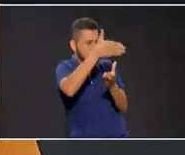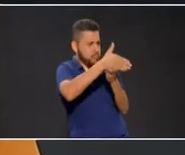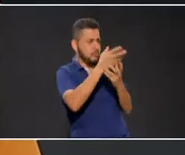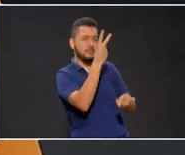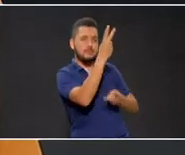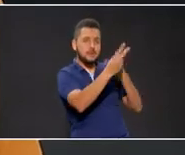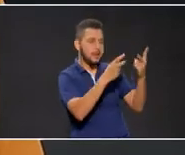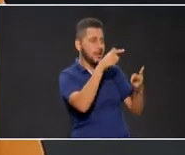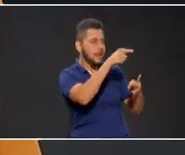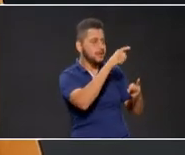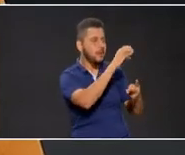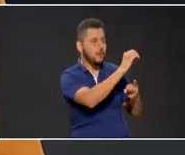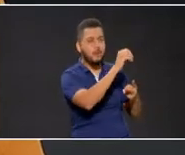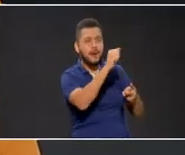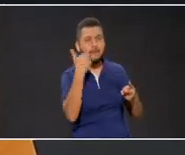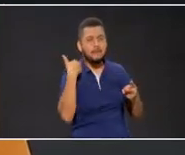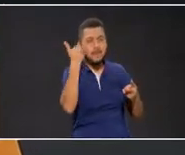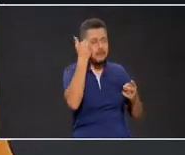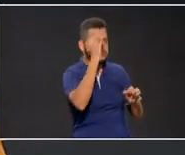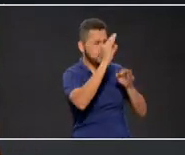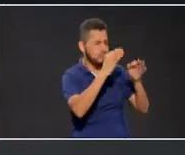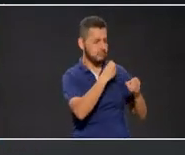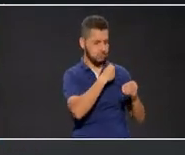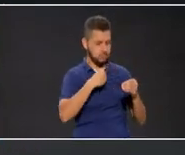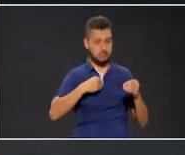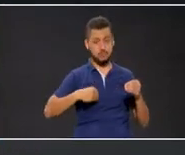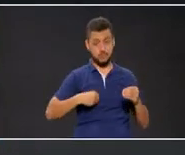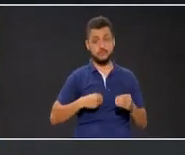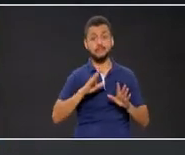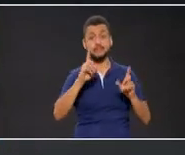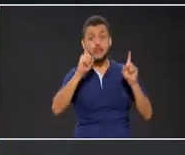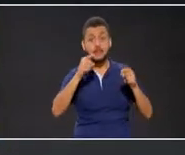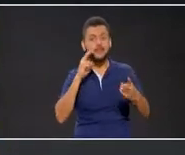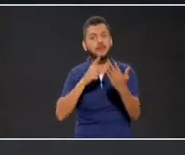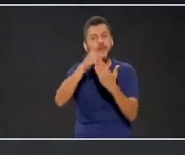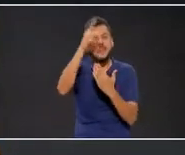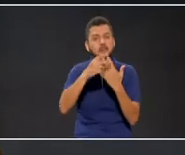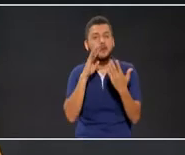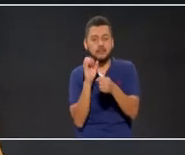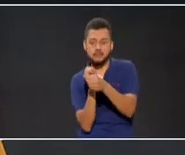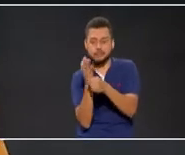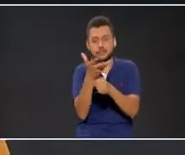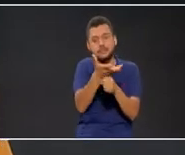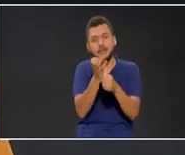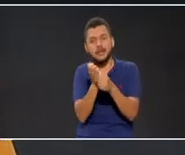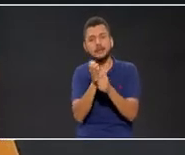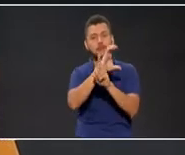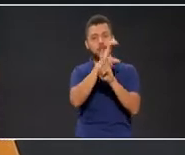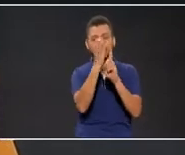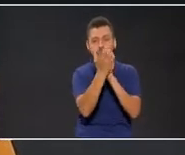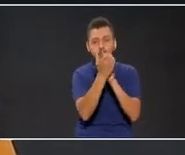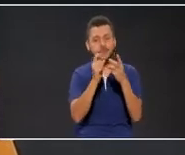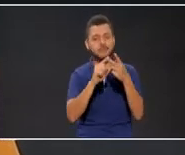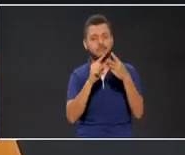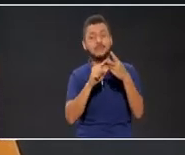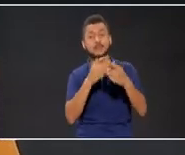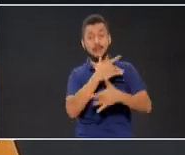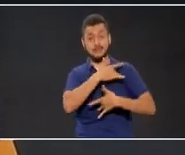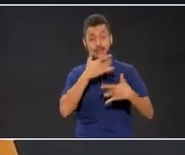la recreación la salud la educación y el emprendimiento desde el